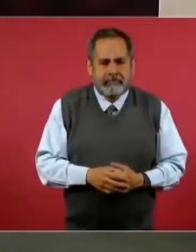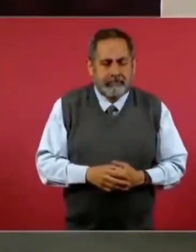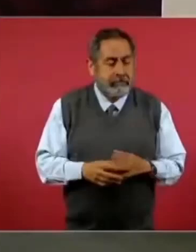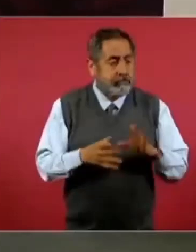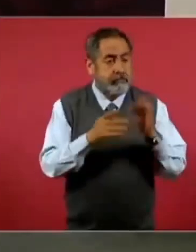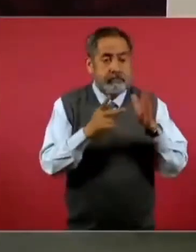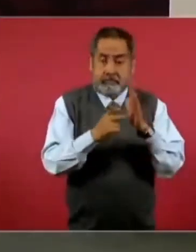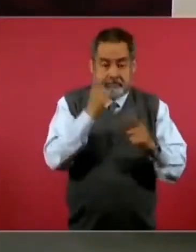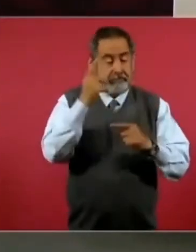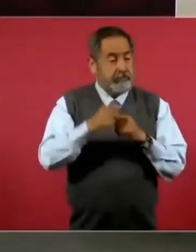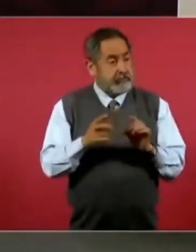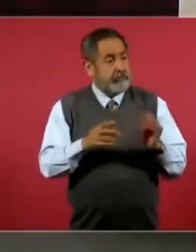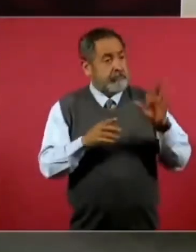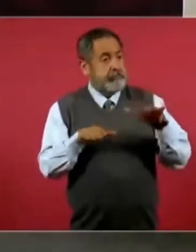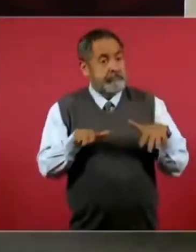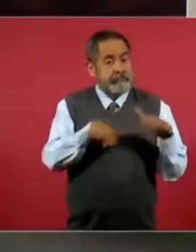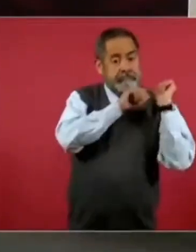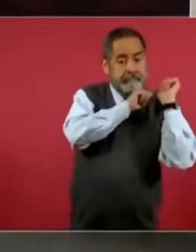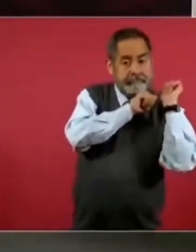apareció de nuevo porque